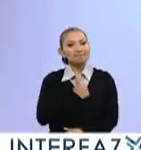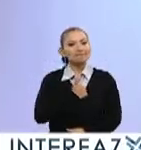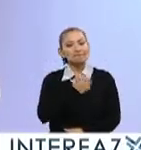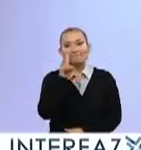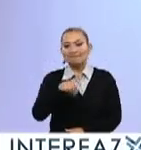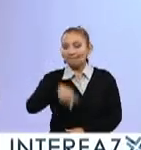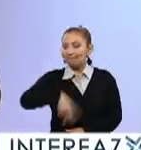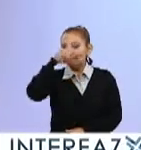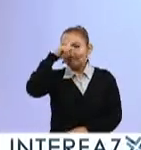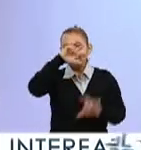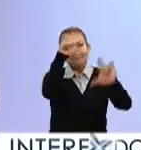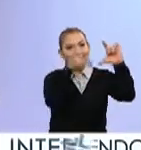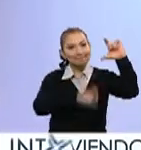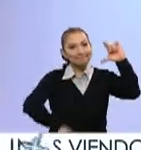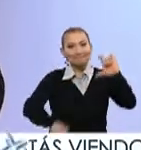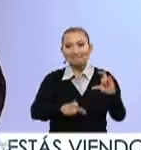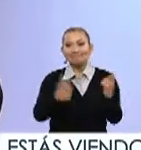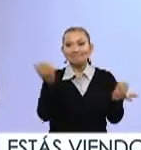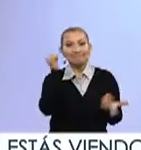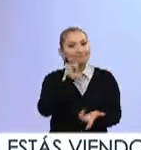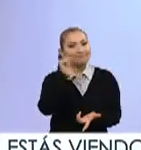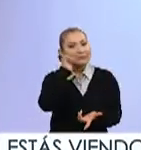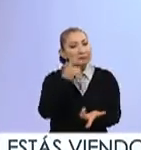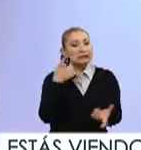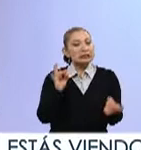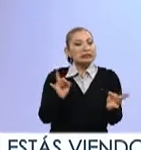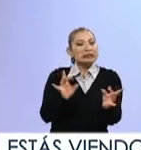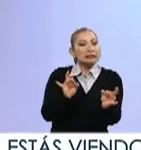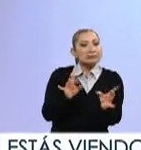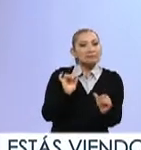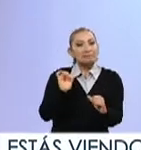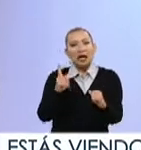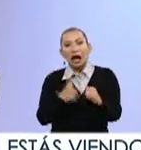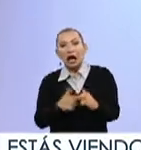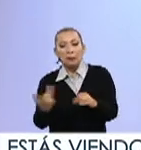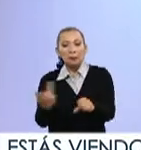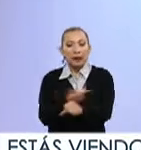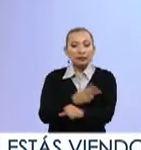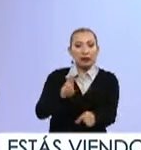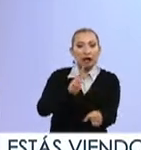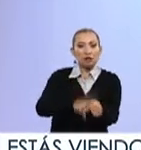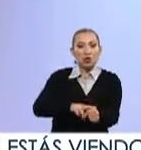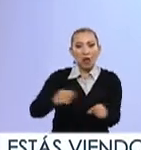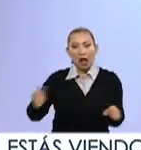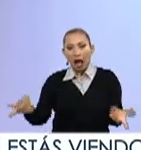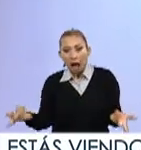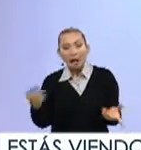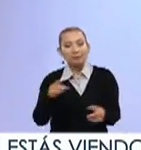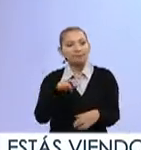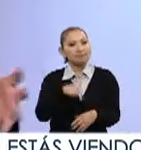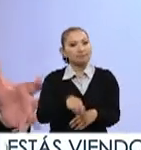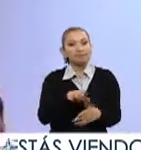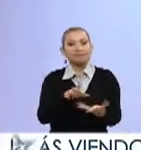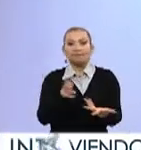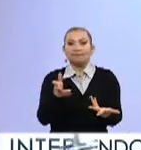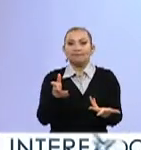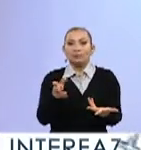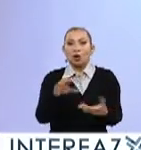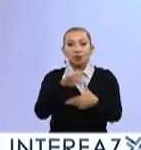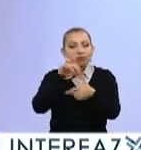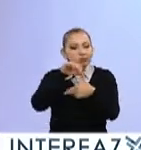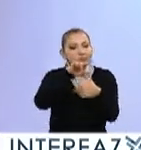Lamentablemente nuestro país vive siempre en la incertidumbre de un posible desastre natural, desastres